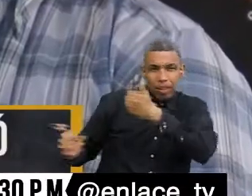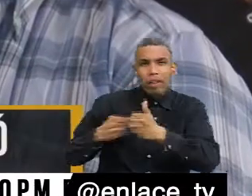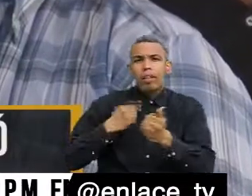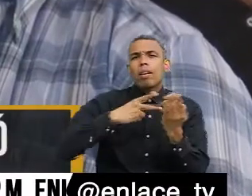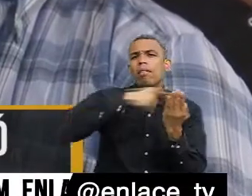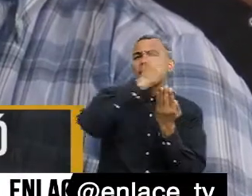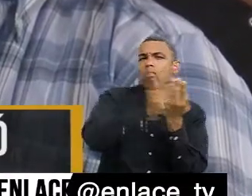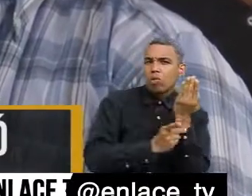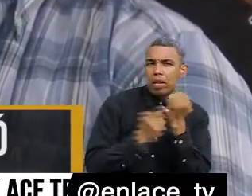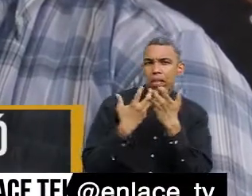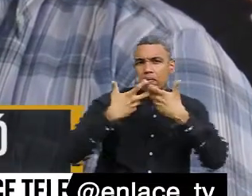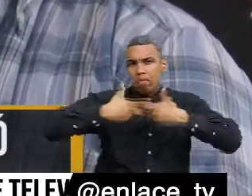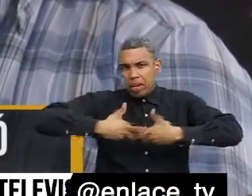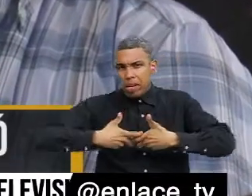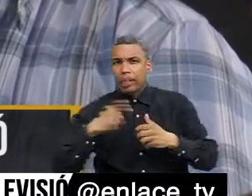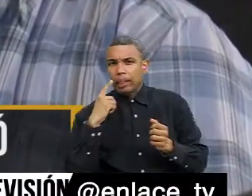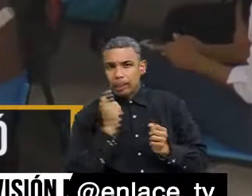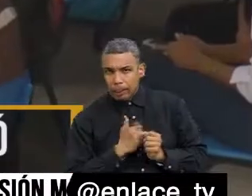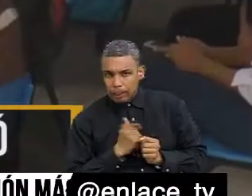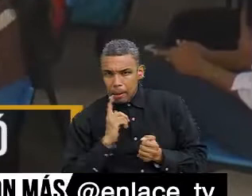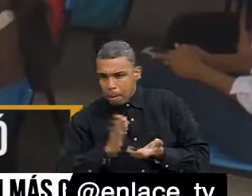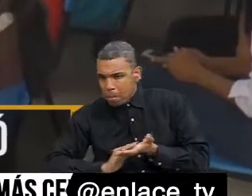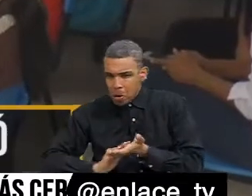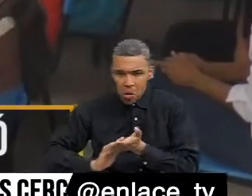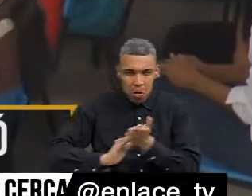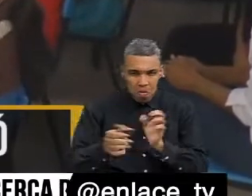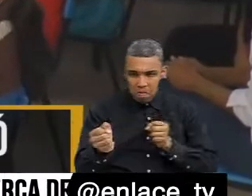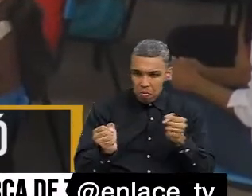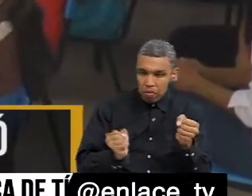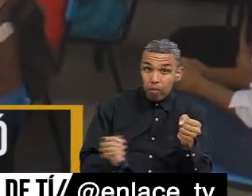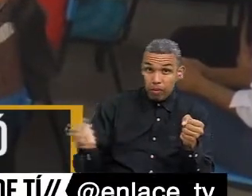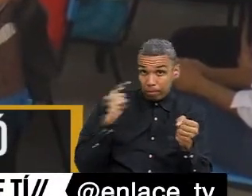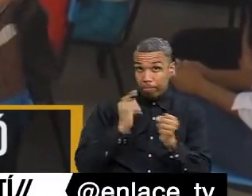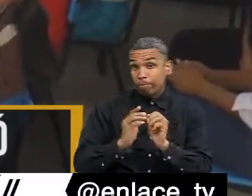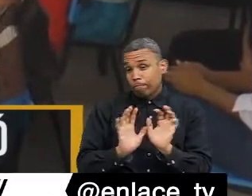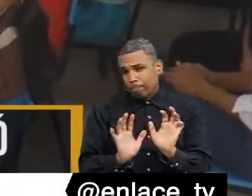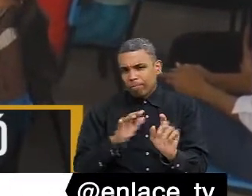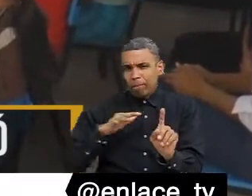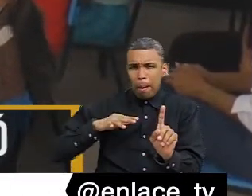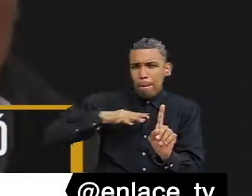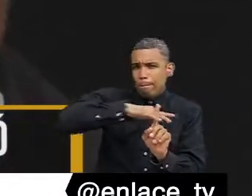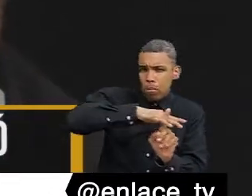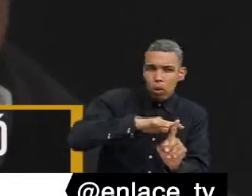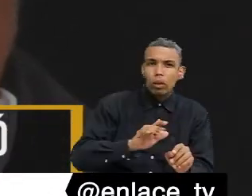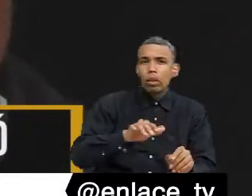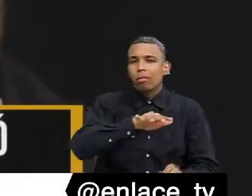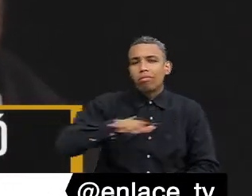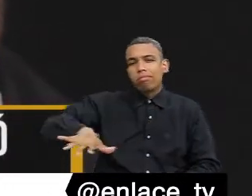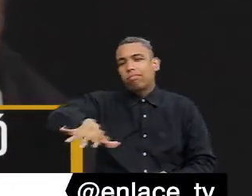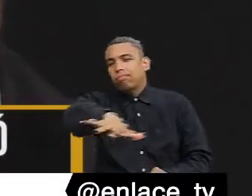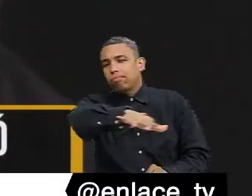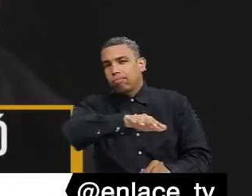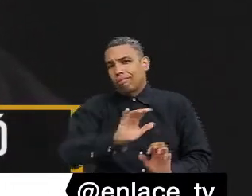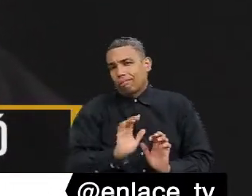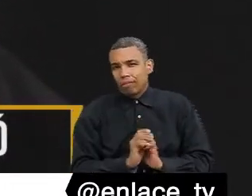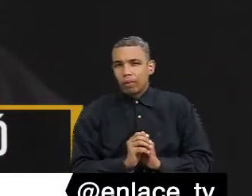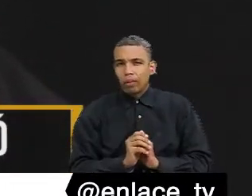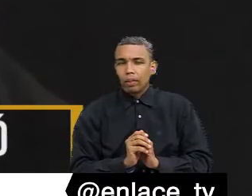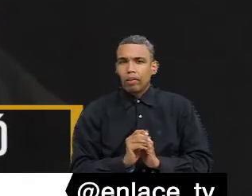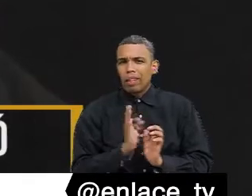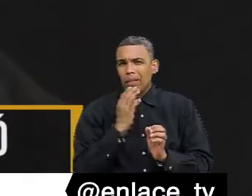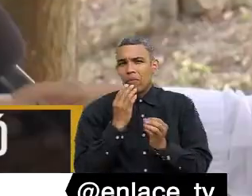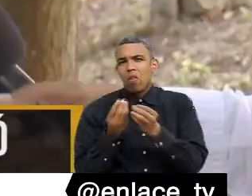el desplazamiento pues de sus terrenos también van a ver algunos impactos ambientales asociados pues con la